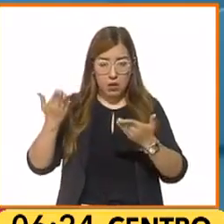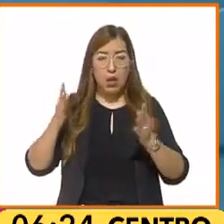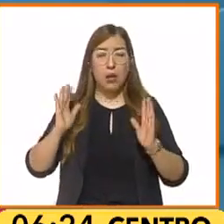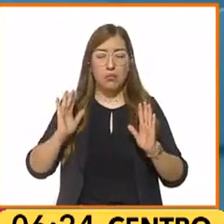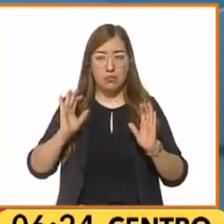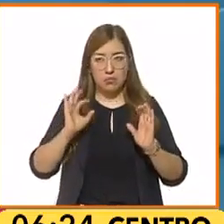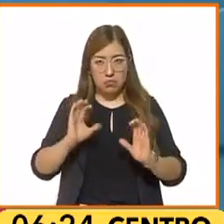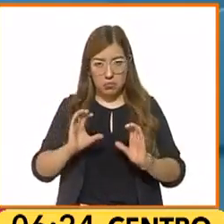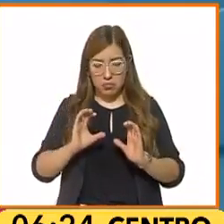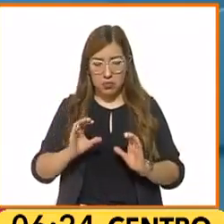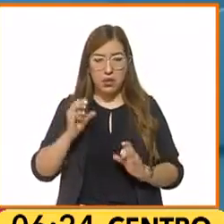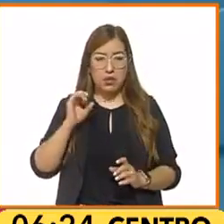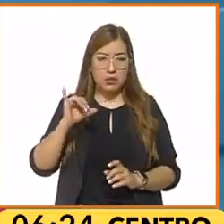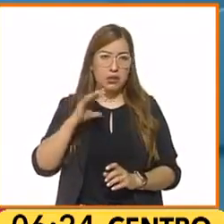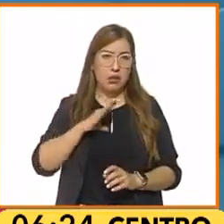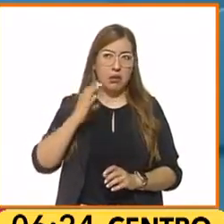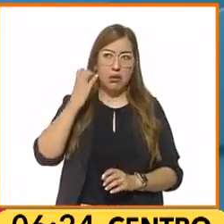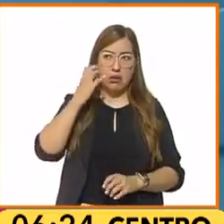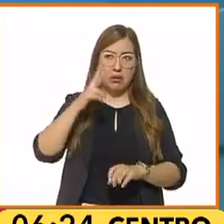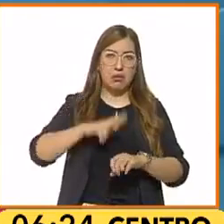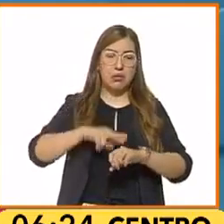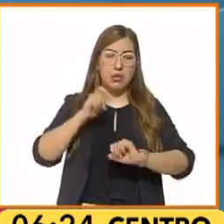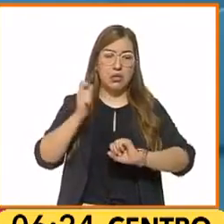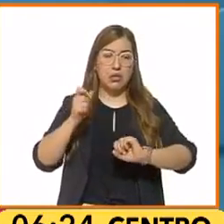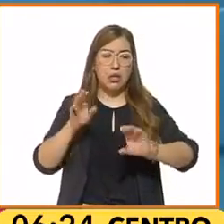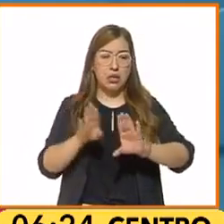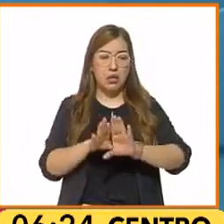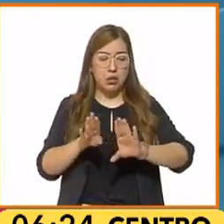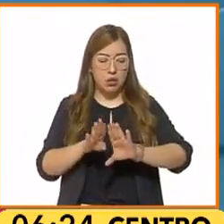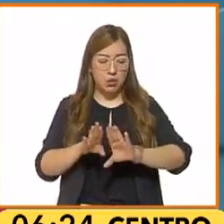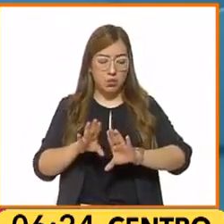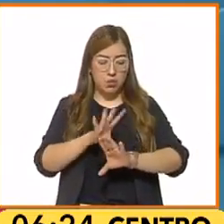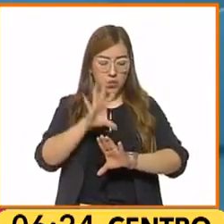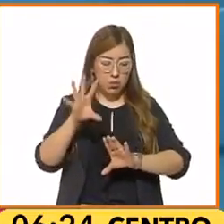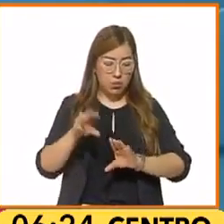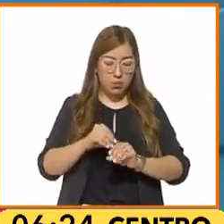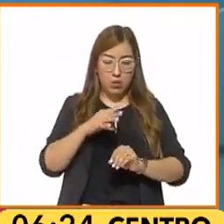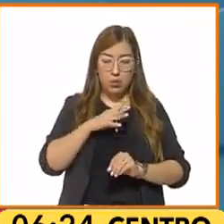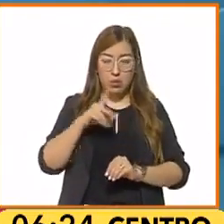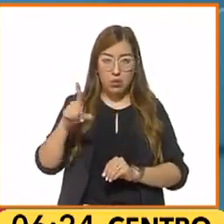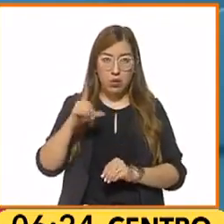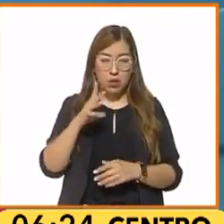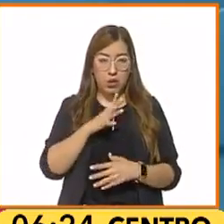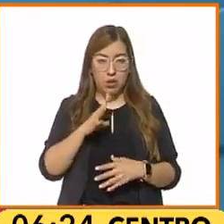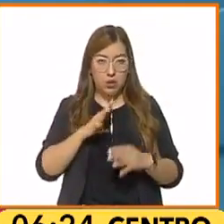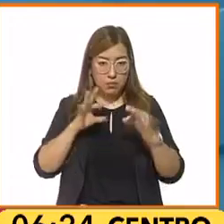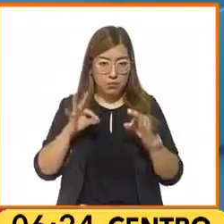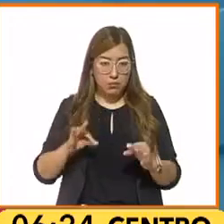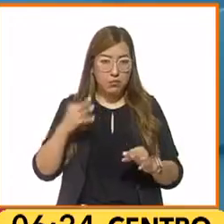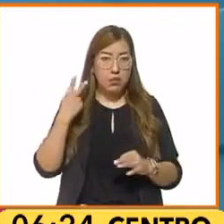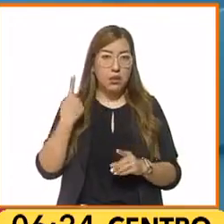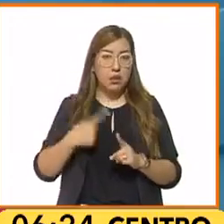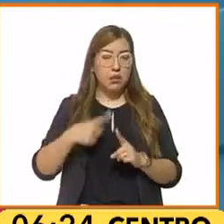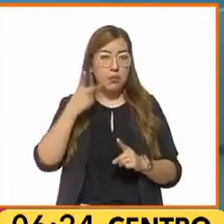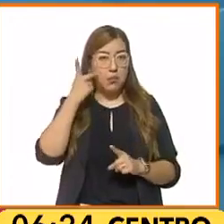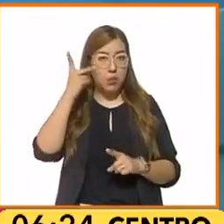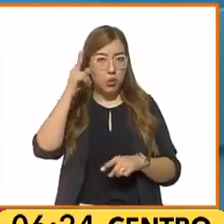entendiendo contenidos extranjeros, pues aquellos que son producidos de manera total o parcial por